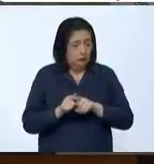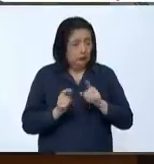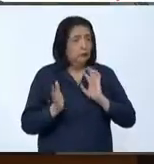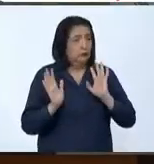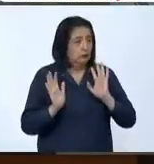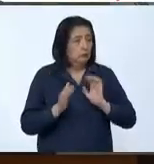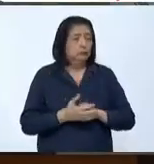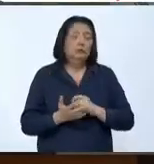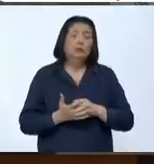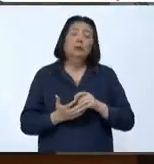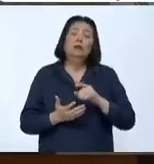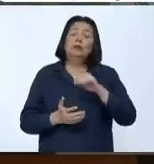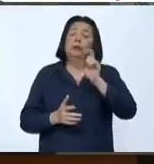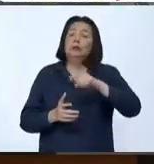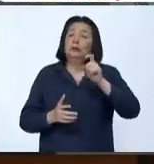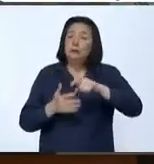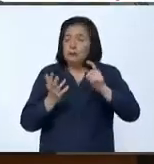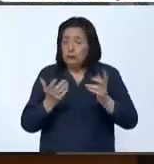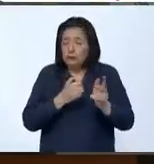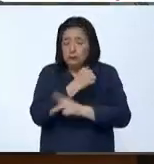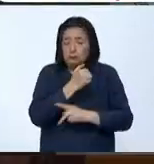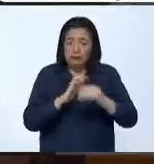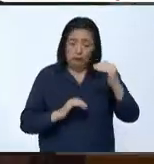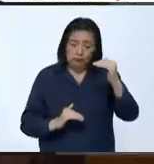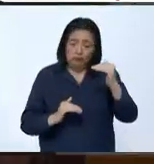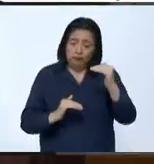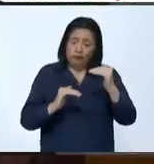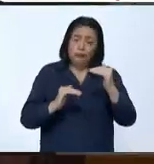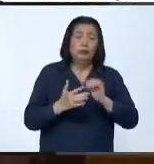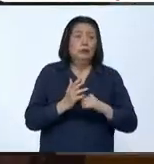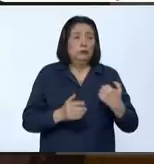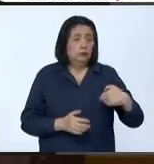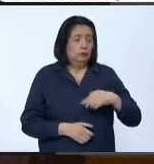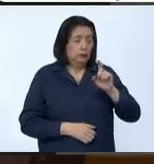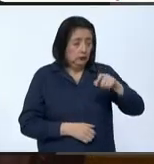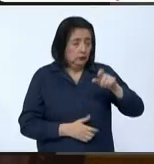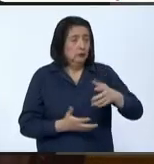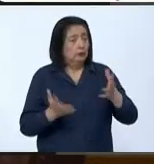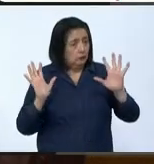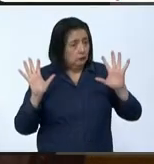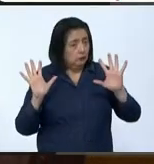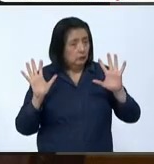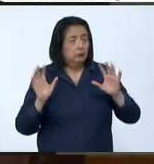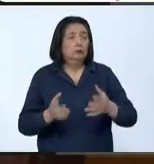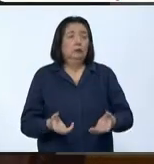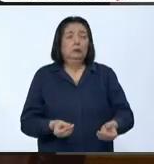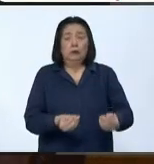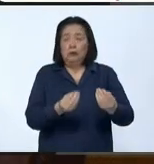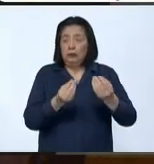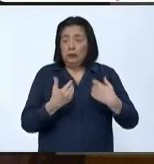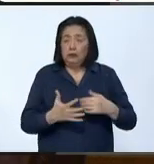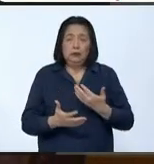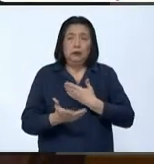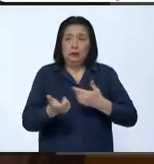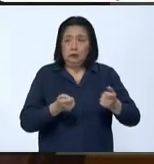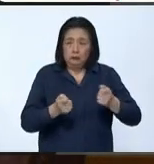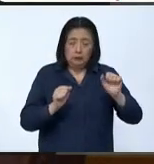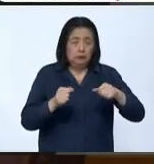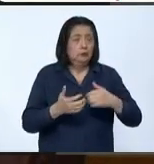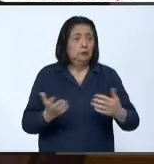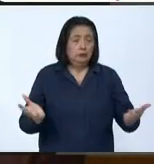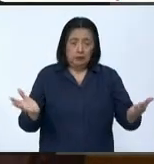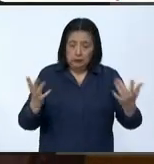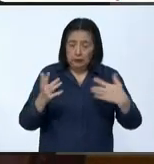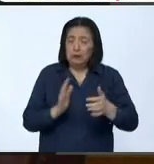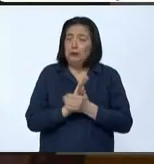la brecha de necesidades que tenemos como país necesitamos recuperar la capacidad del estado de